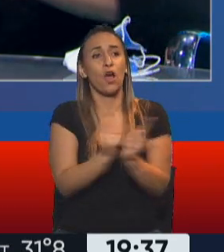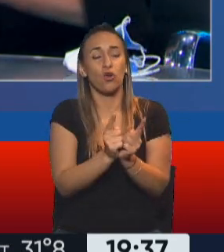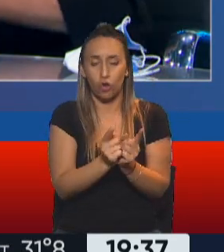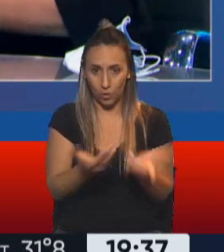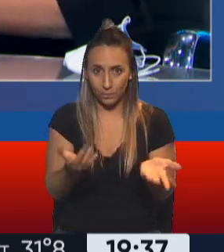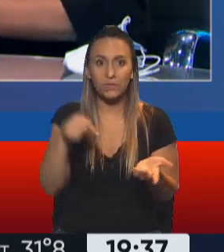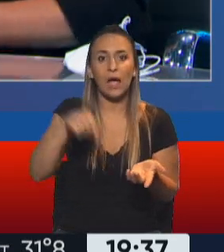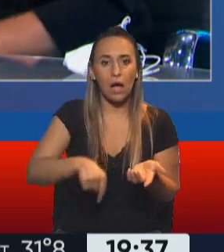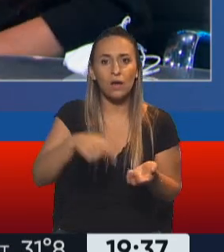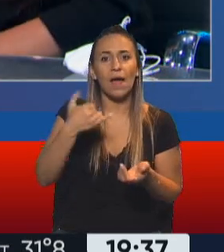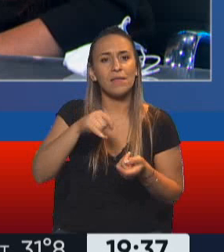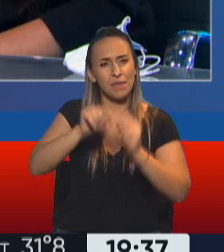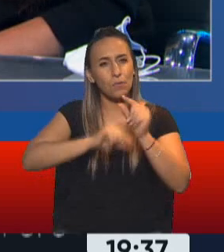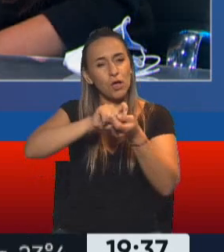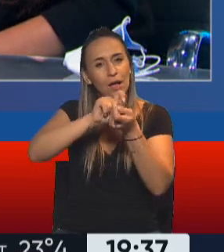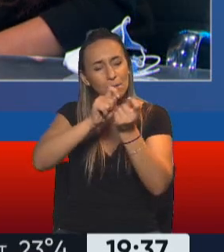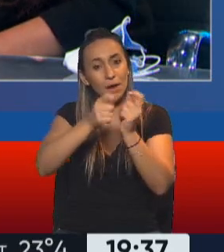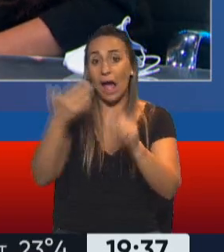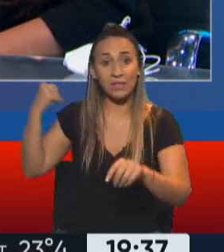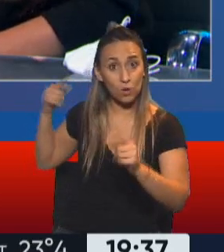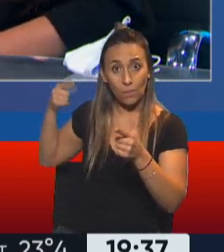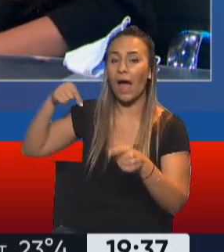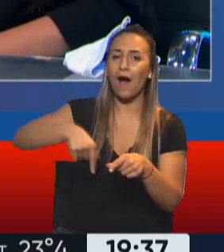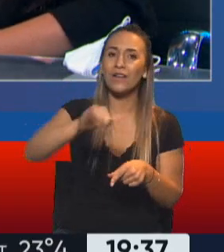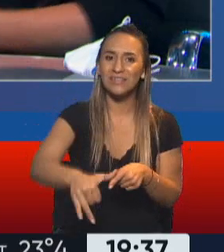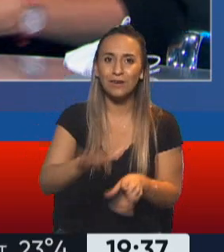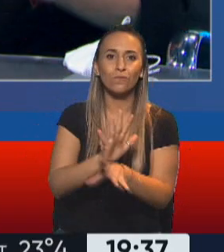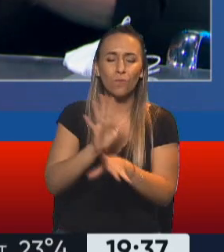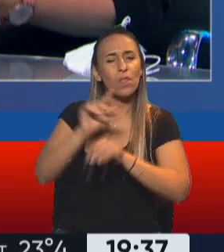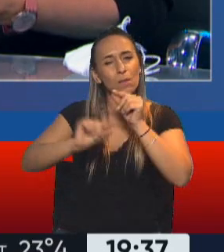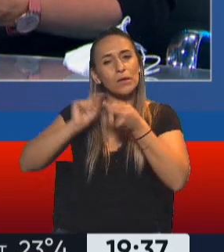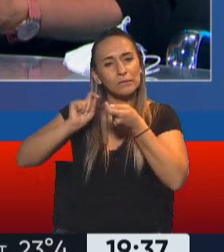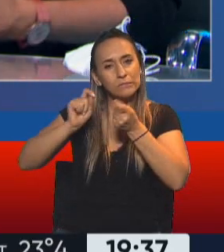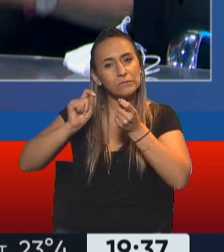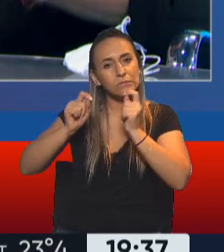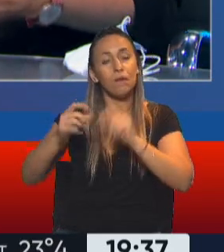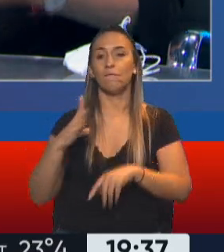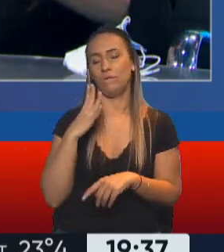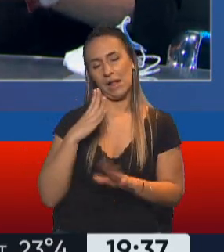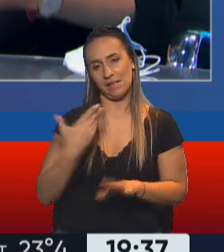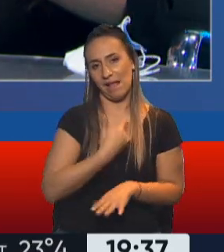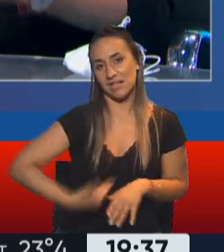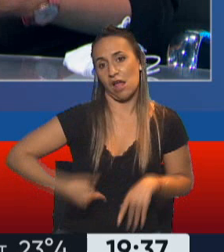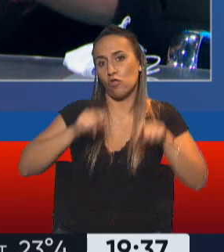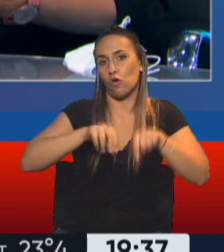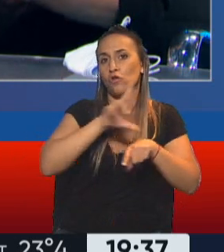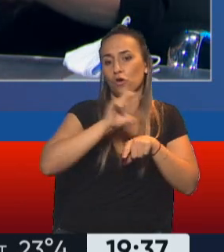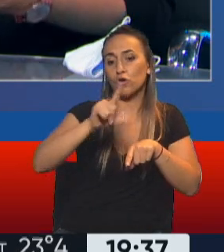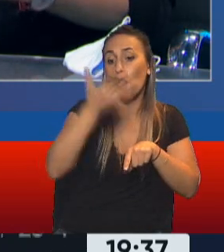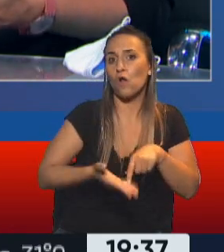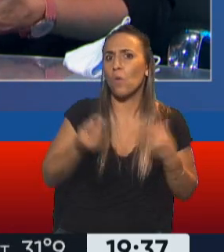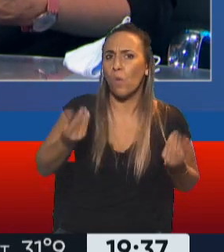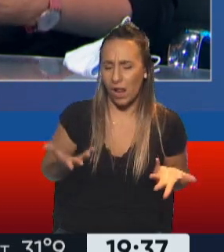estos son los cambios que venimos dando. ¿Qué nos falta? Seguir trabajando, y el rol del Estado, y el rol que tiene en particular